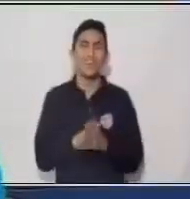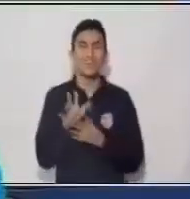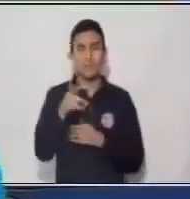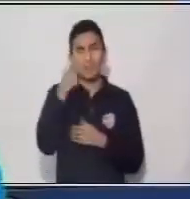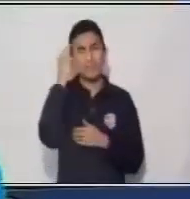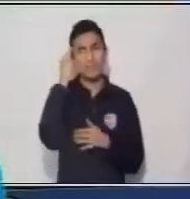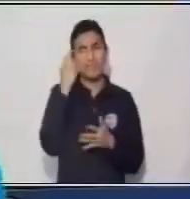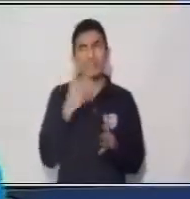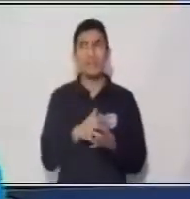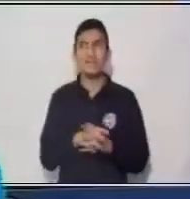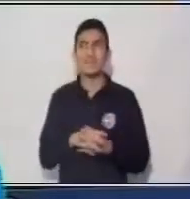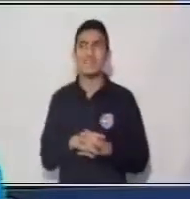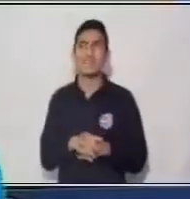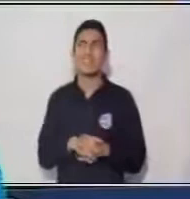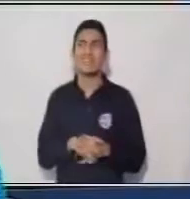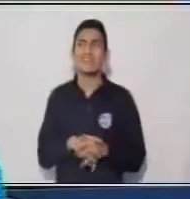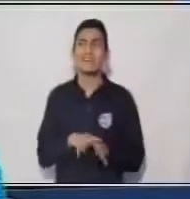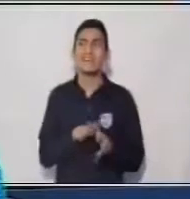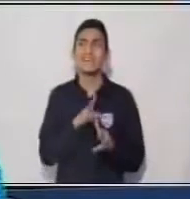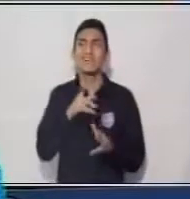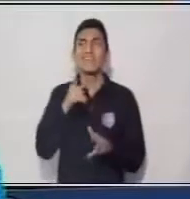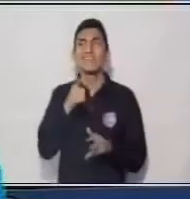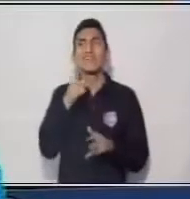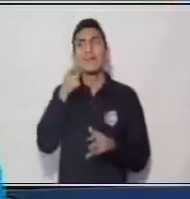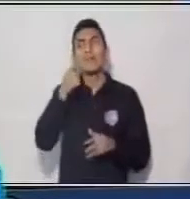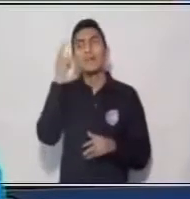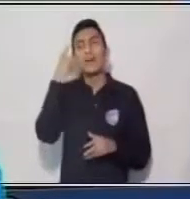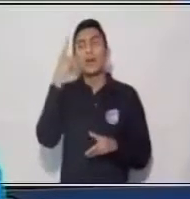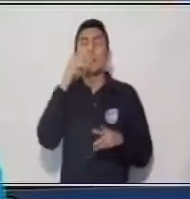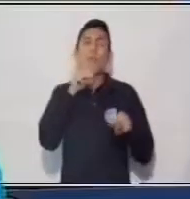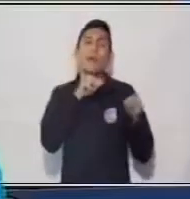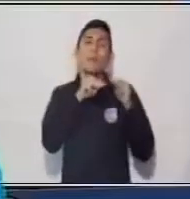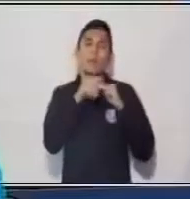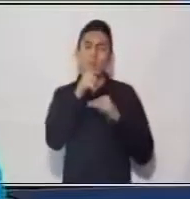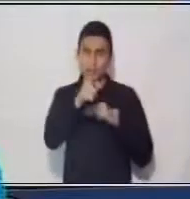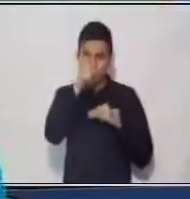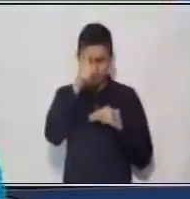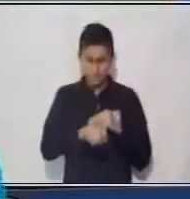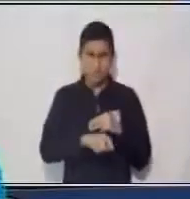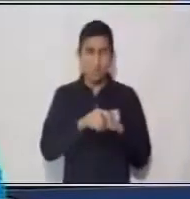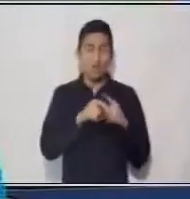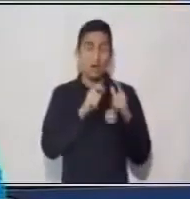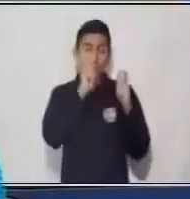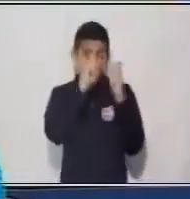Pensemos en un movimiento que vamos a tener del punto A